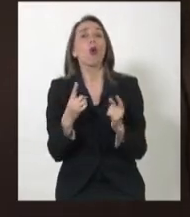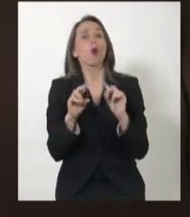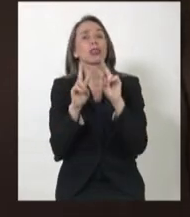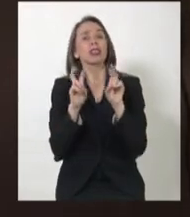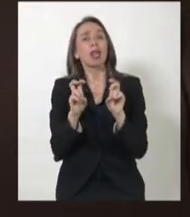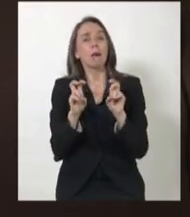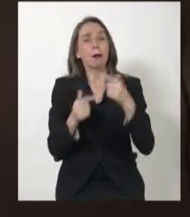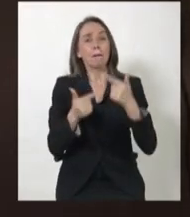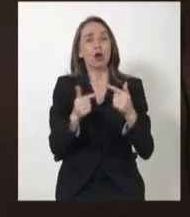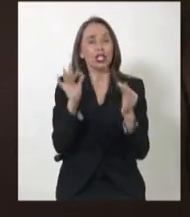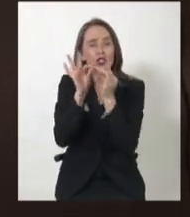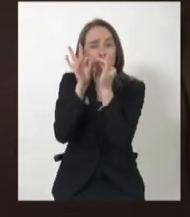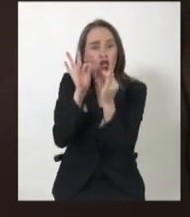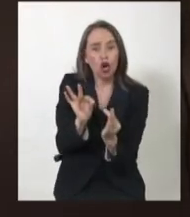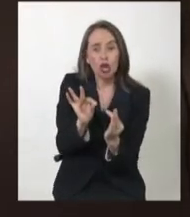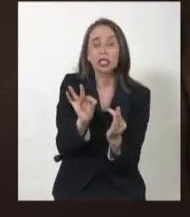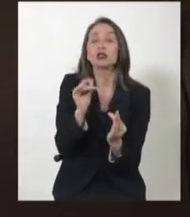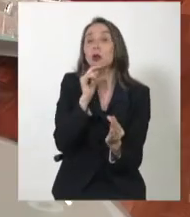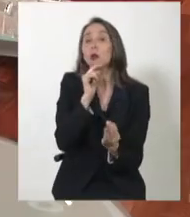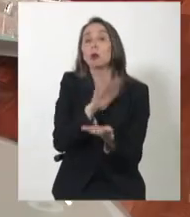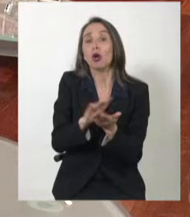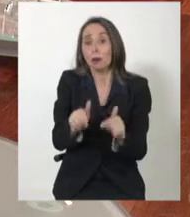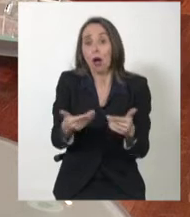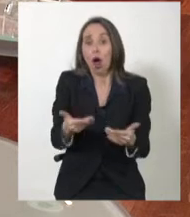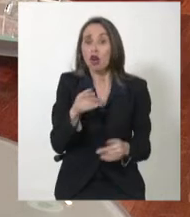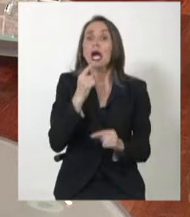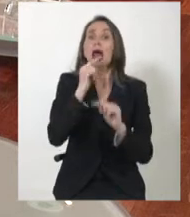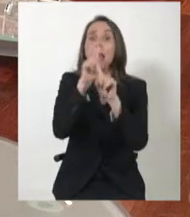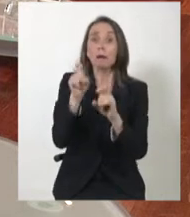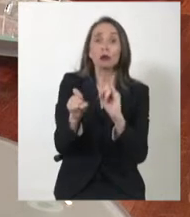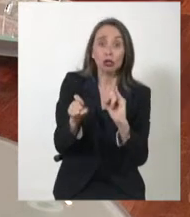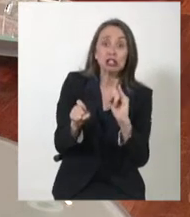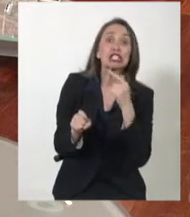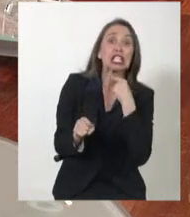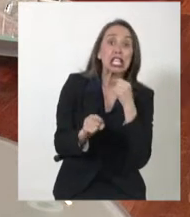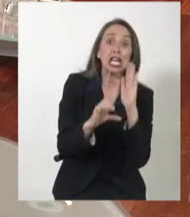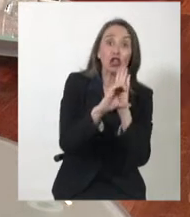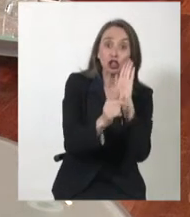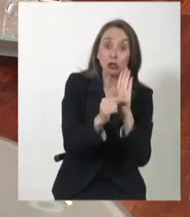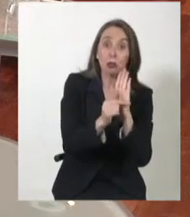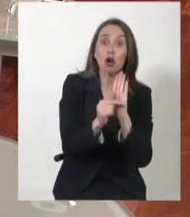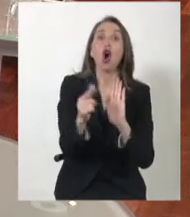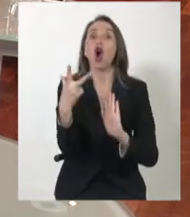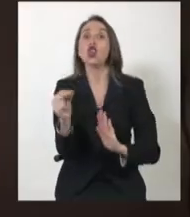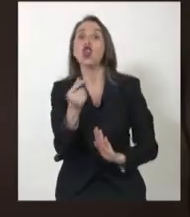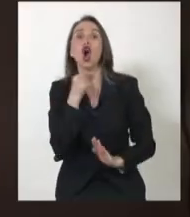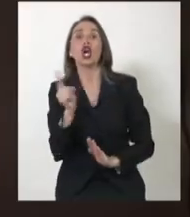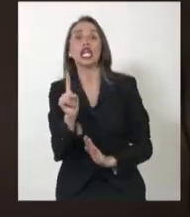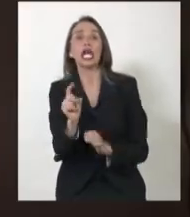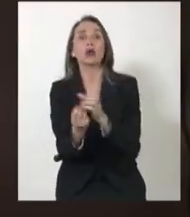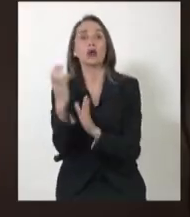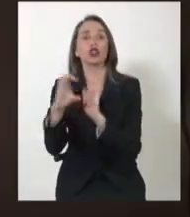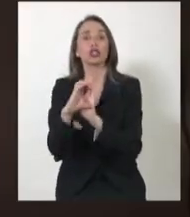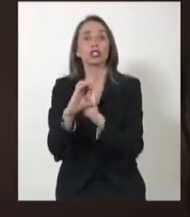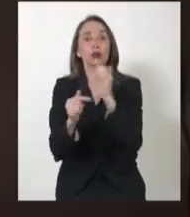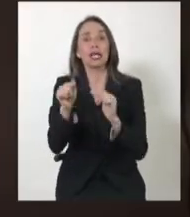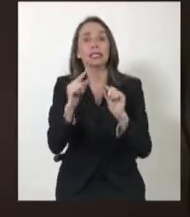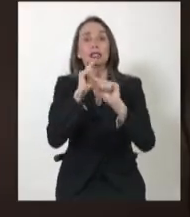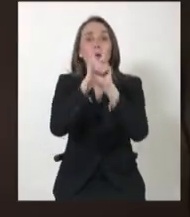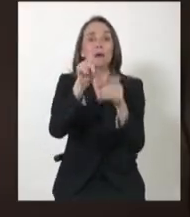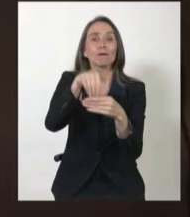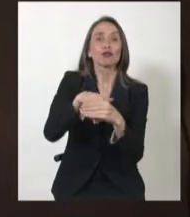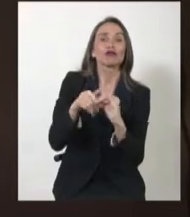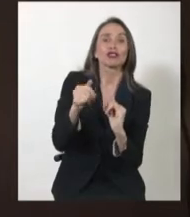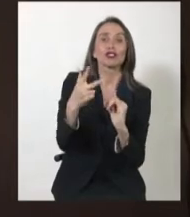político concreto. ¿Cómo es este caso? ¿Quiere una constitución? No quiere una constitución nueva, es un plebiscito. Lo otro es un